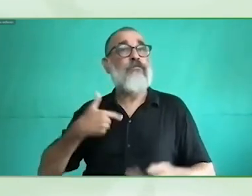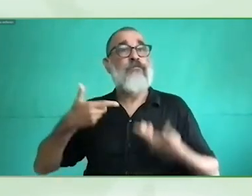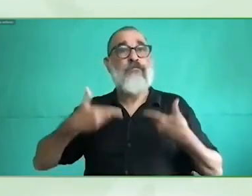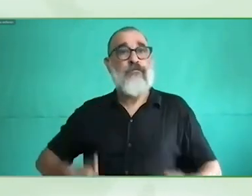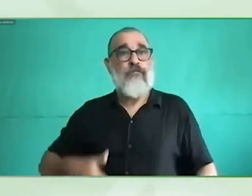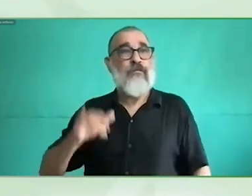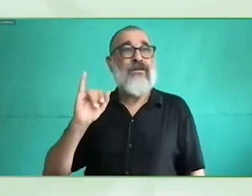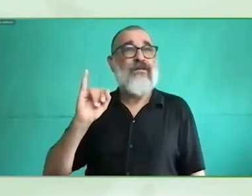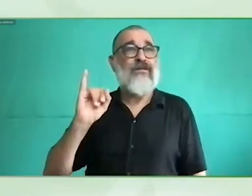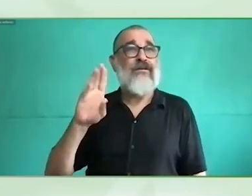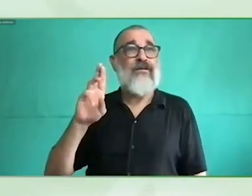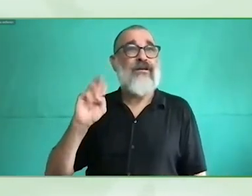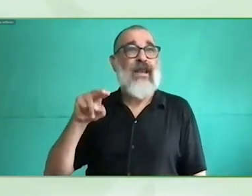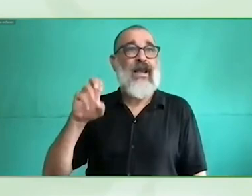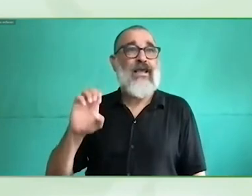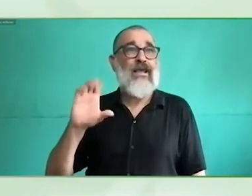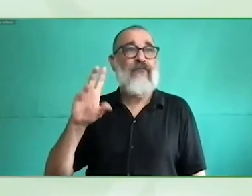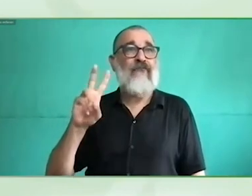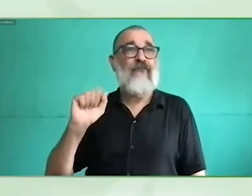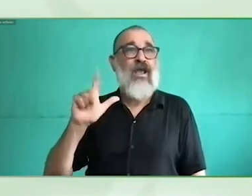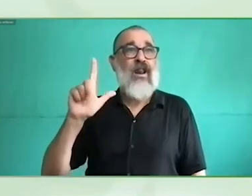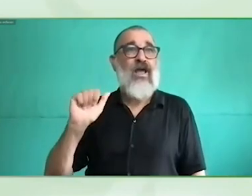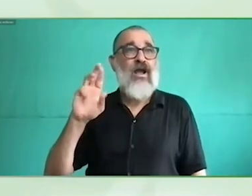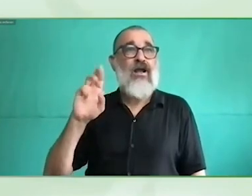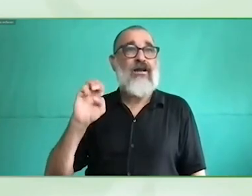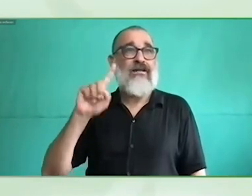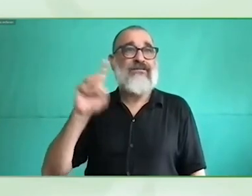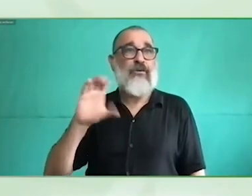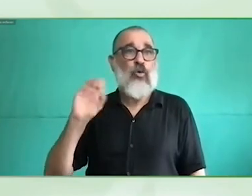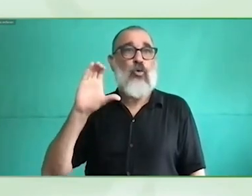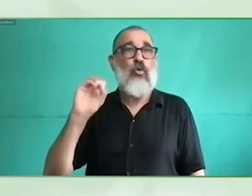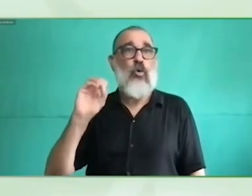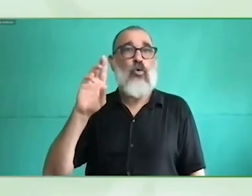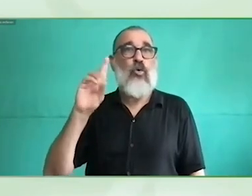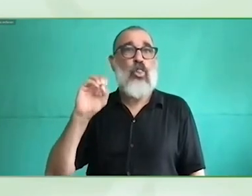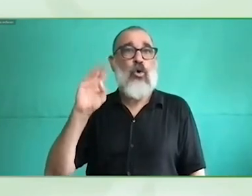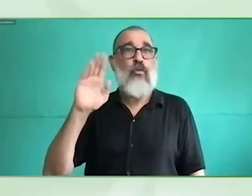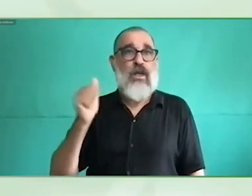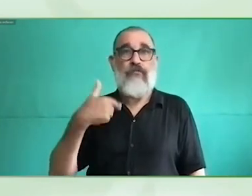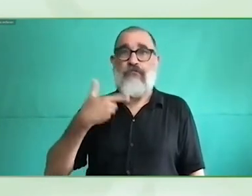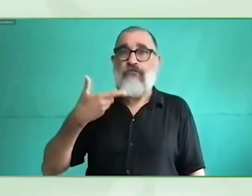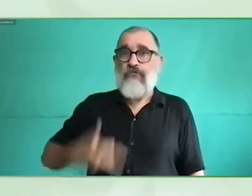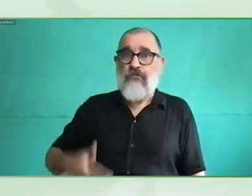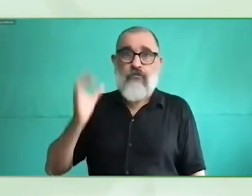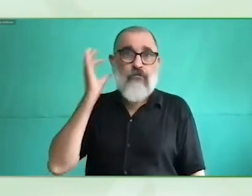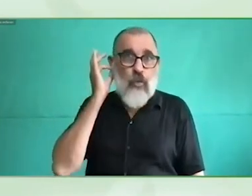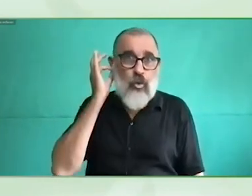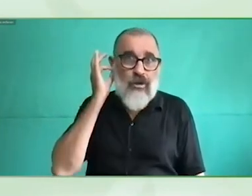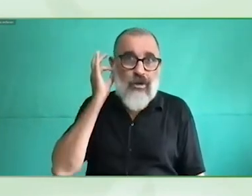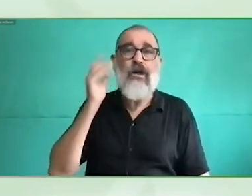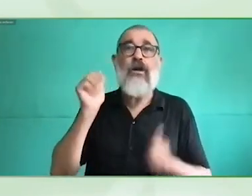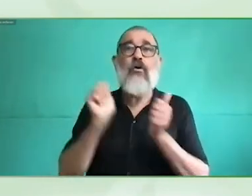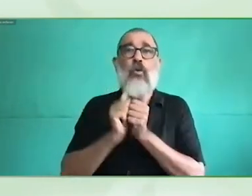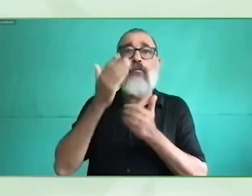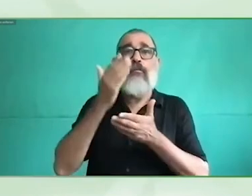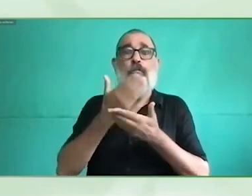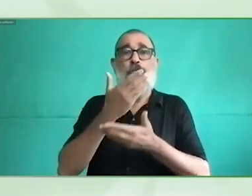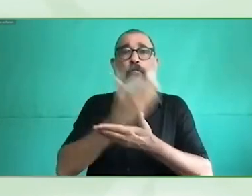que se mueve distinto y sale del cuadro de la normalidad y que está lleno de movimientos involuntarios